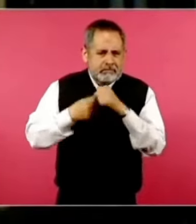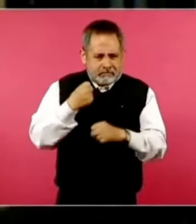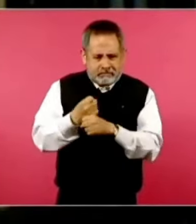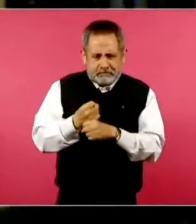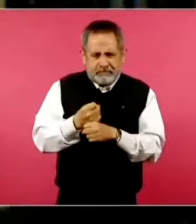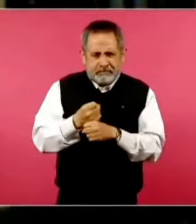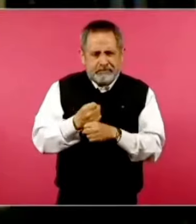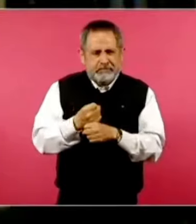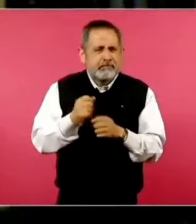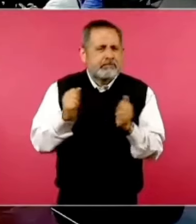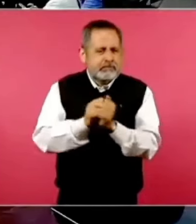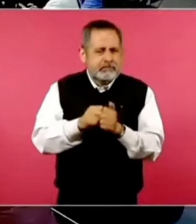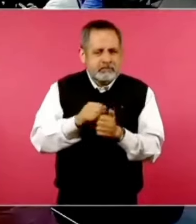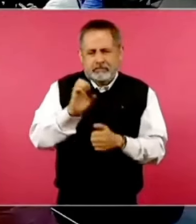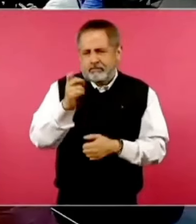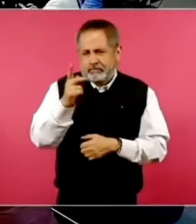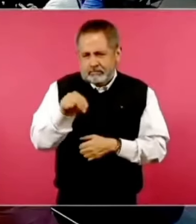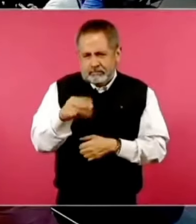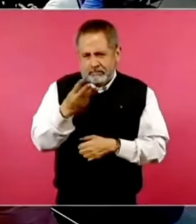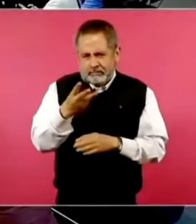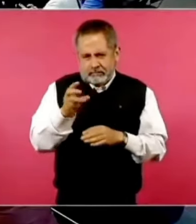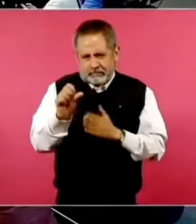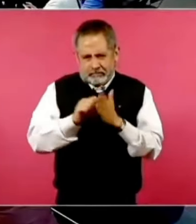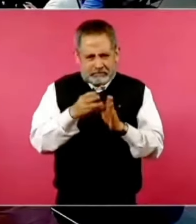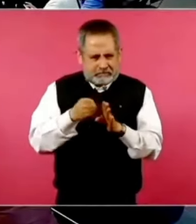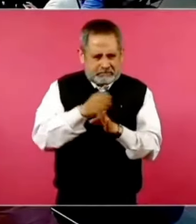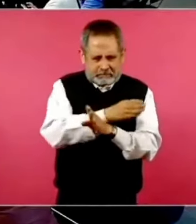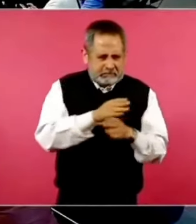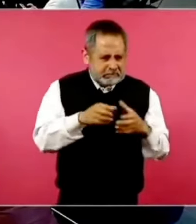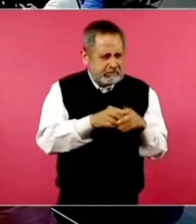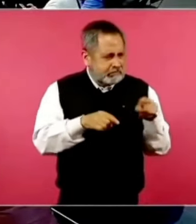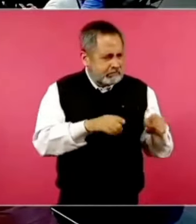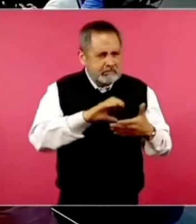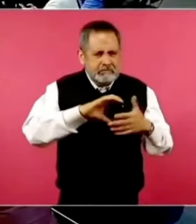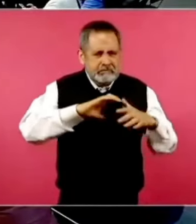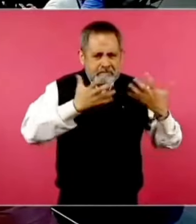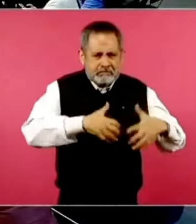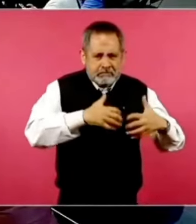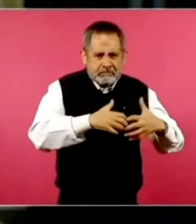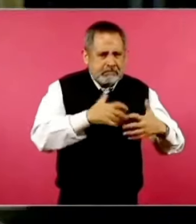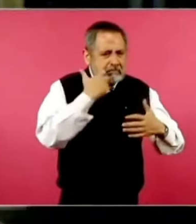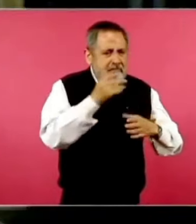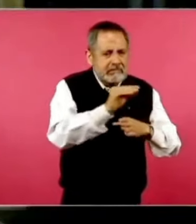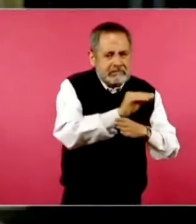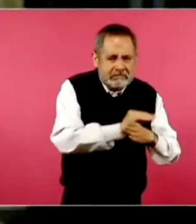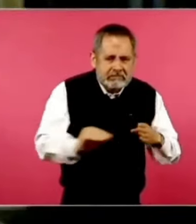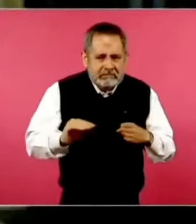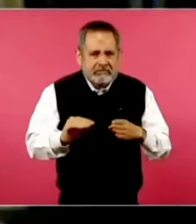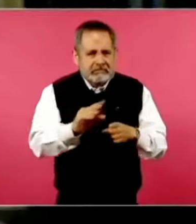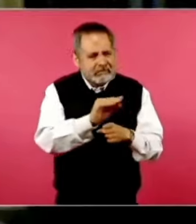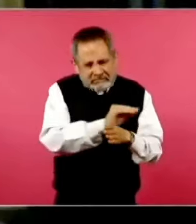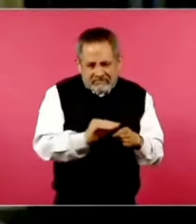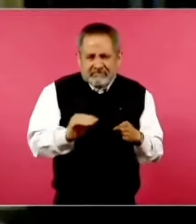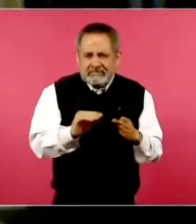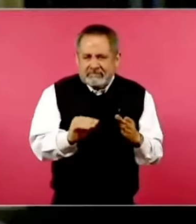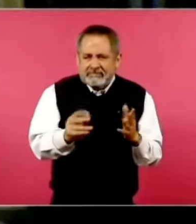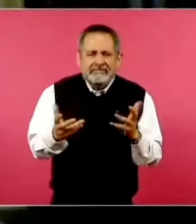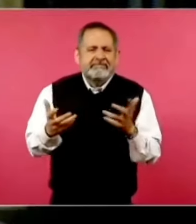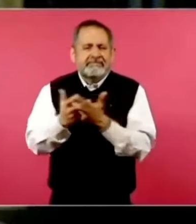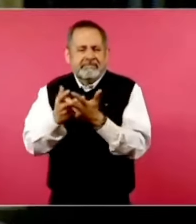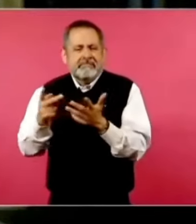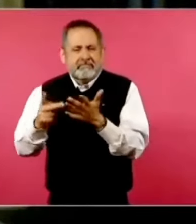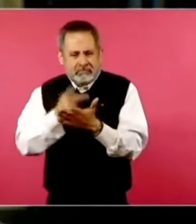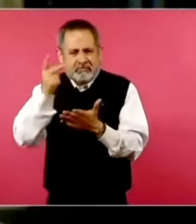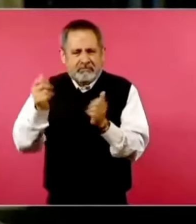del sexenio pasado que pues que se quieren colar ahorita aquí a